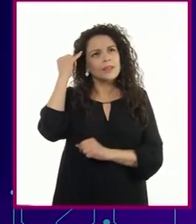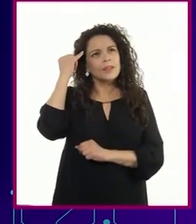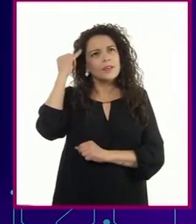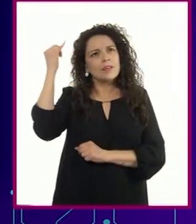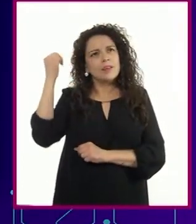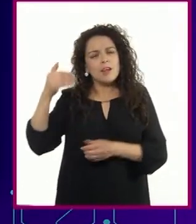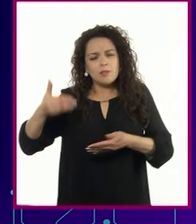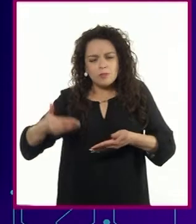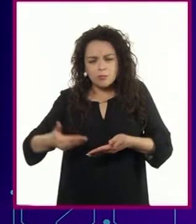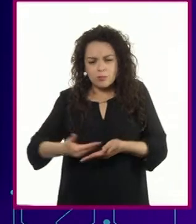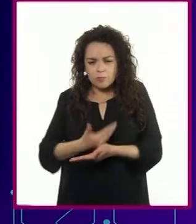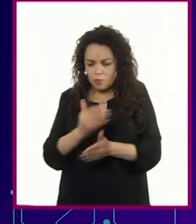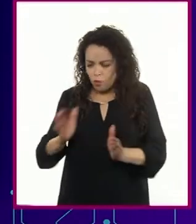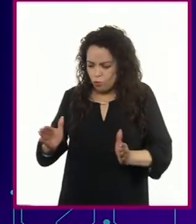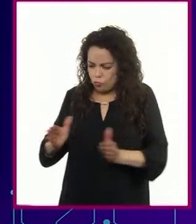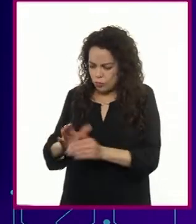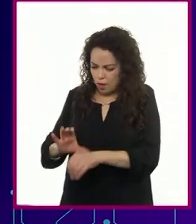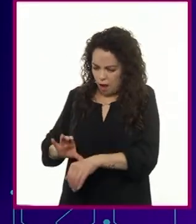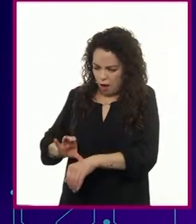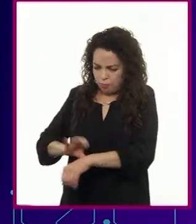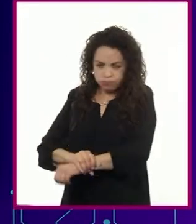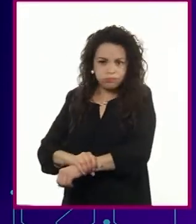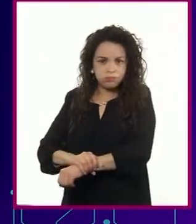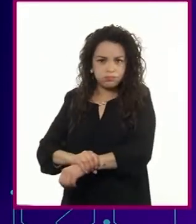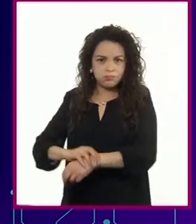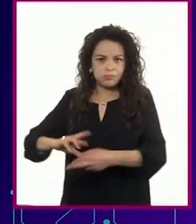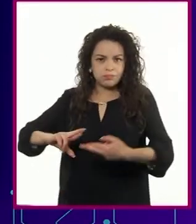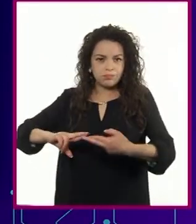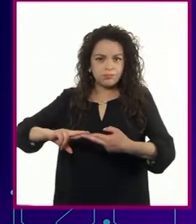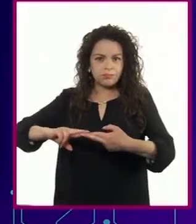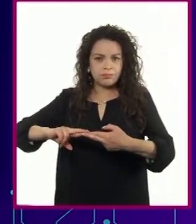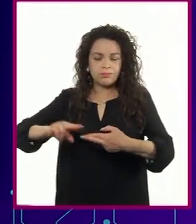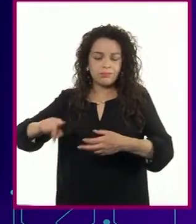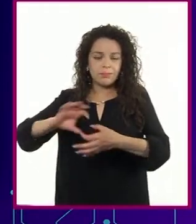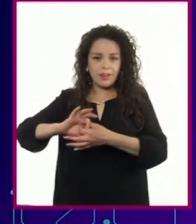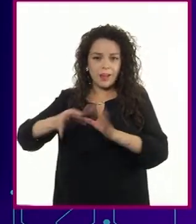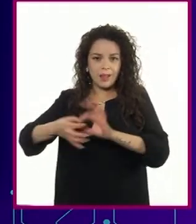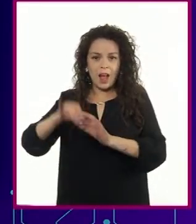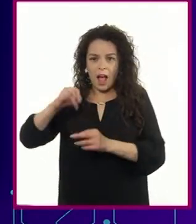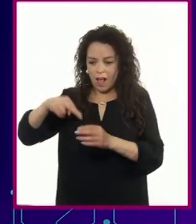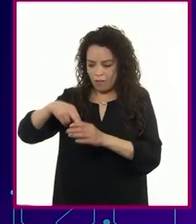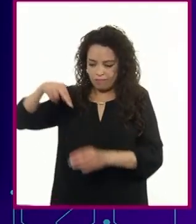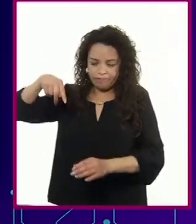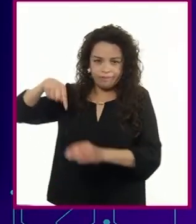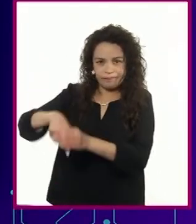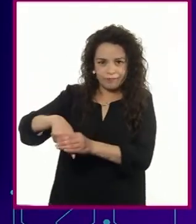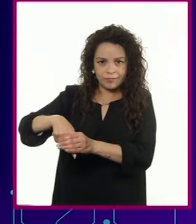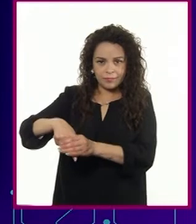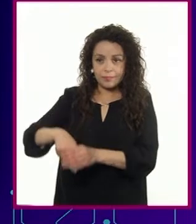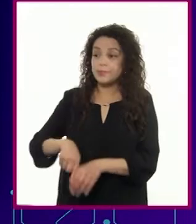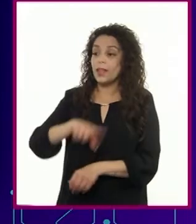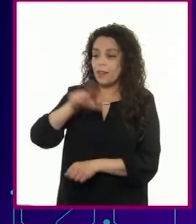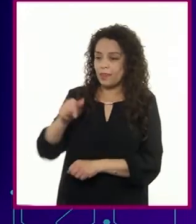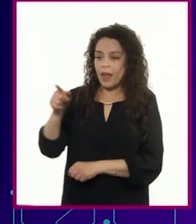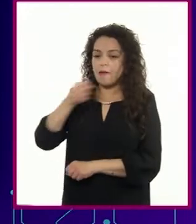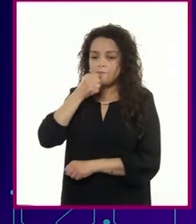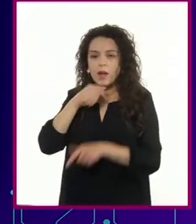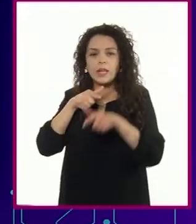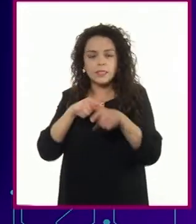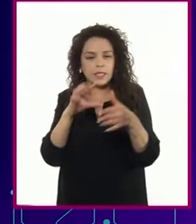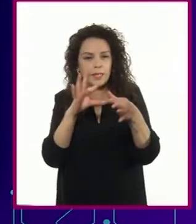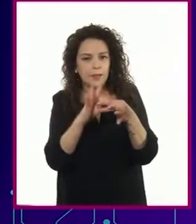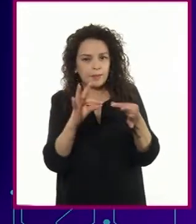recién nacido sujeto a la estaca. Mientras, el anciano continuó con su explicación. Estoy seguro de que el